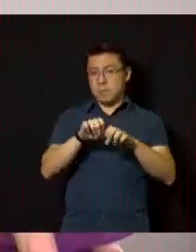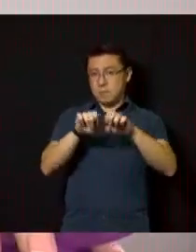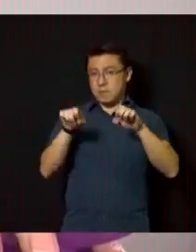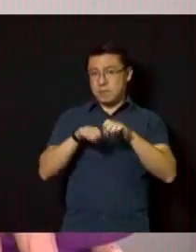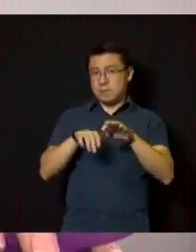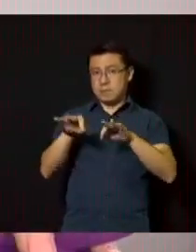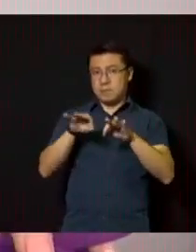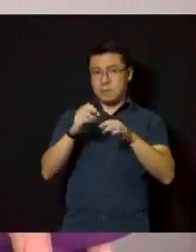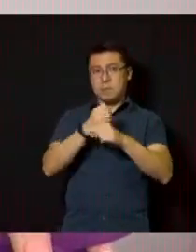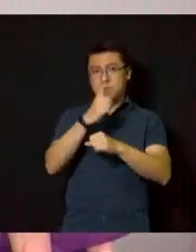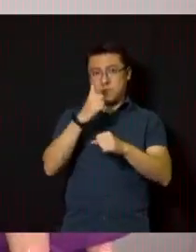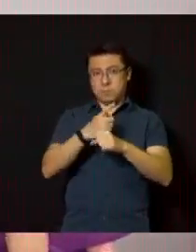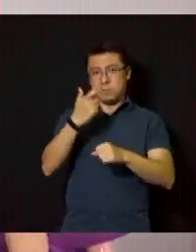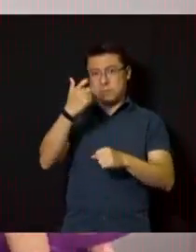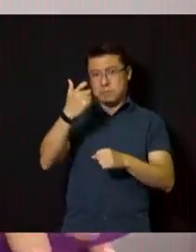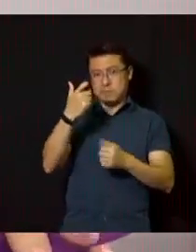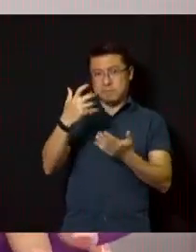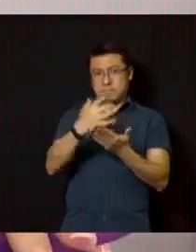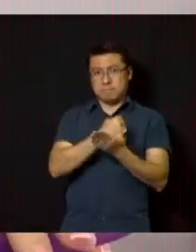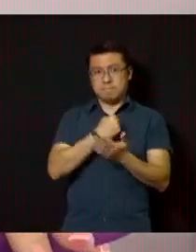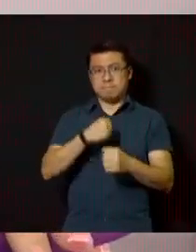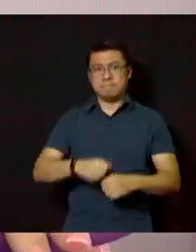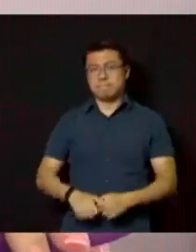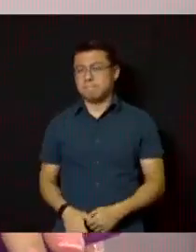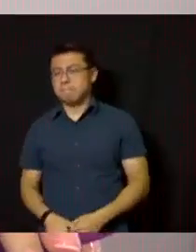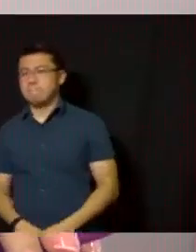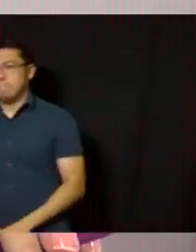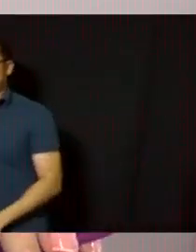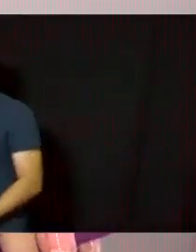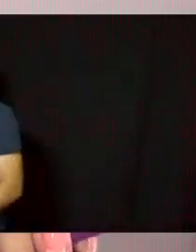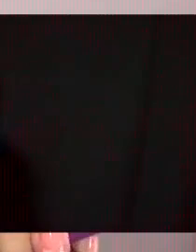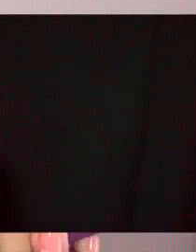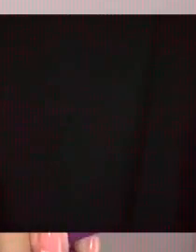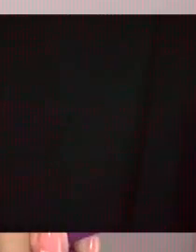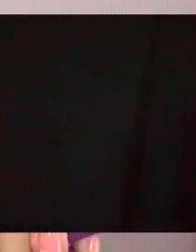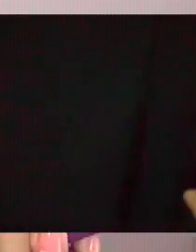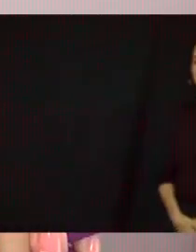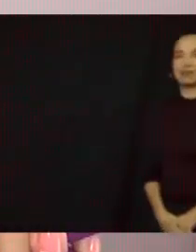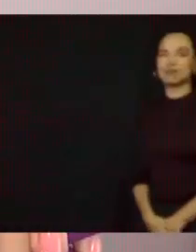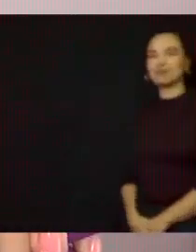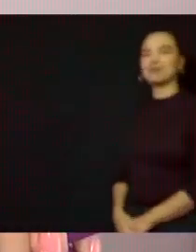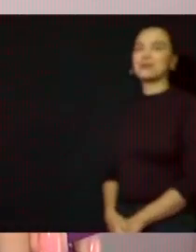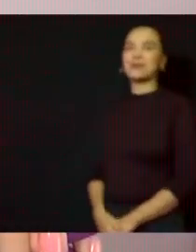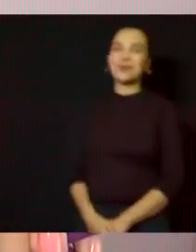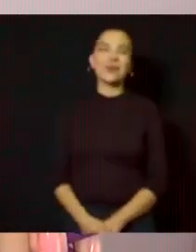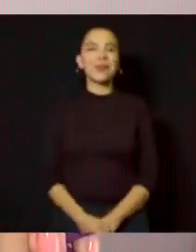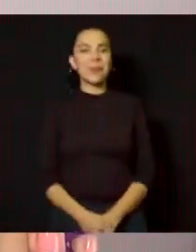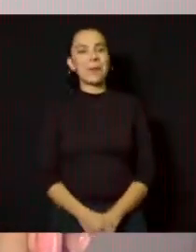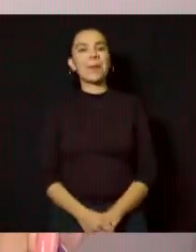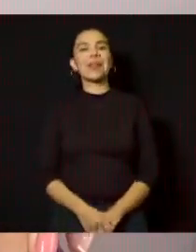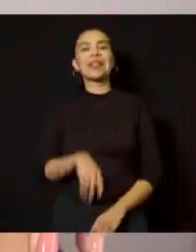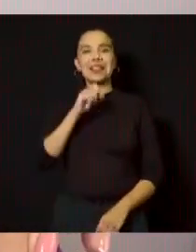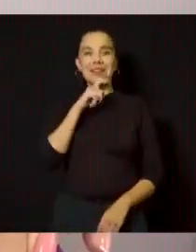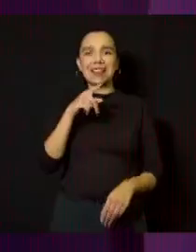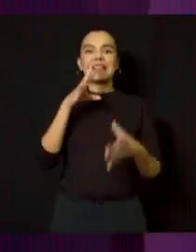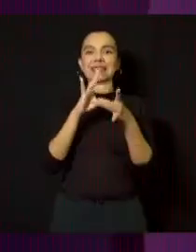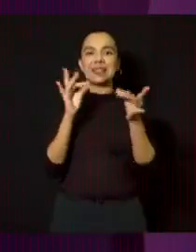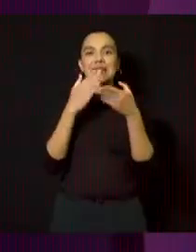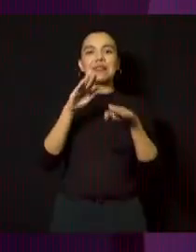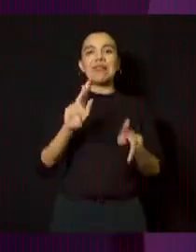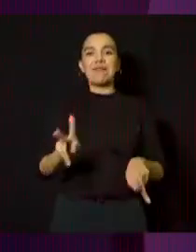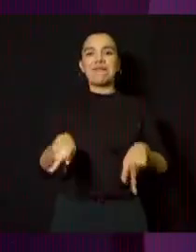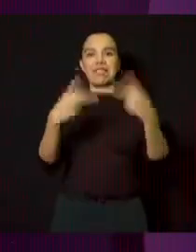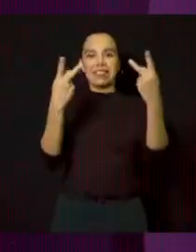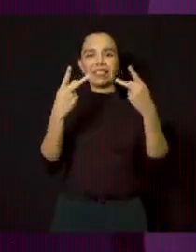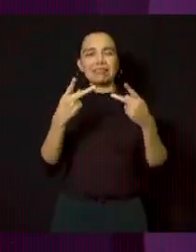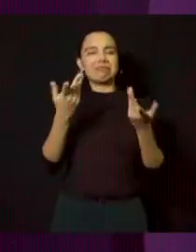oportunidad económica con nuestra marca. Pues sí, además yo creo que, hablando de menudeo también, es de alguna